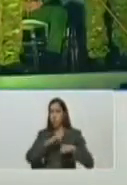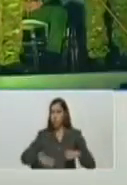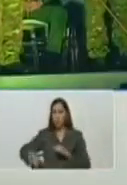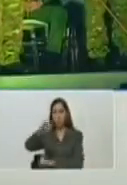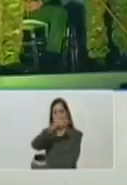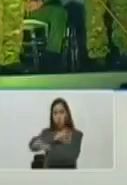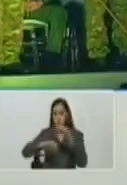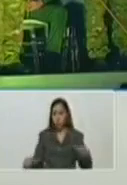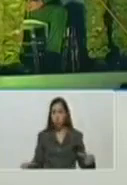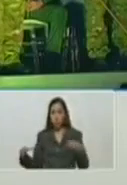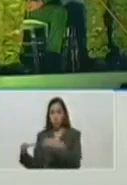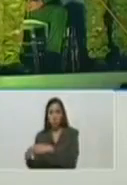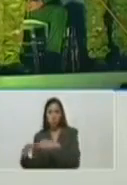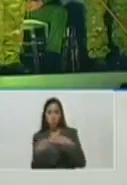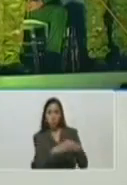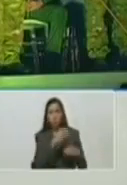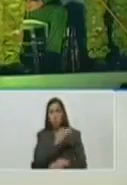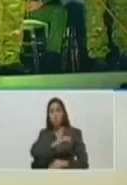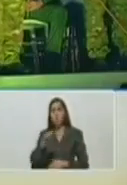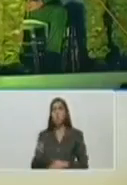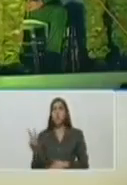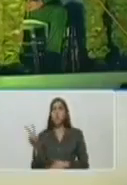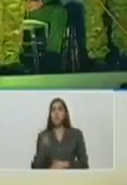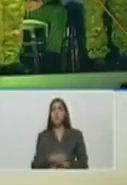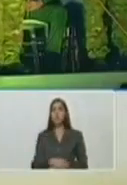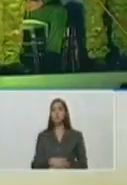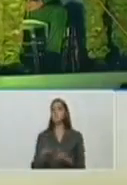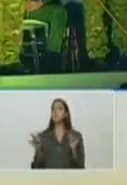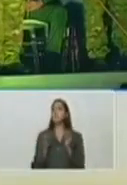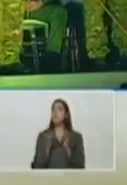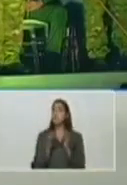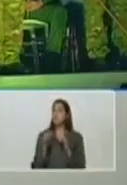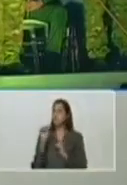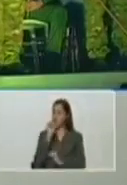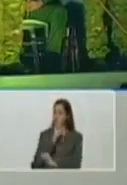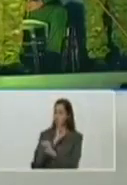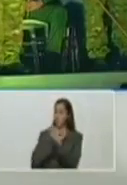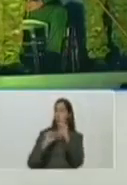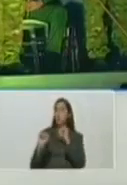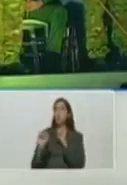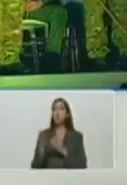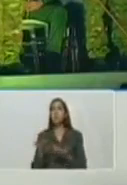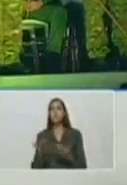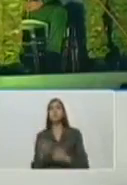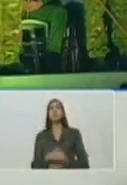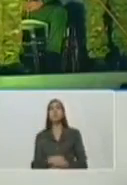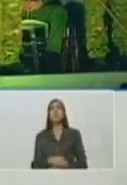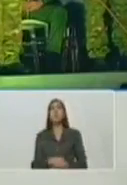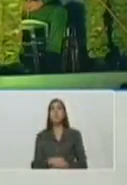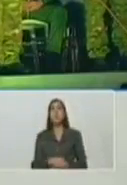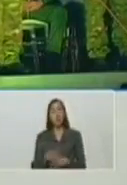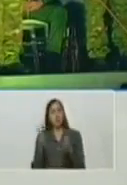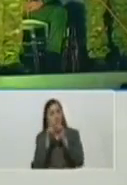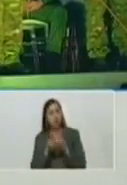la SODI en Suátegui, y nos mantenemos en combate, en batalla y en